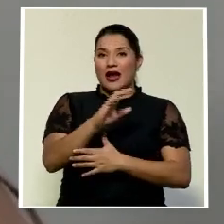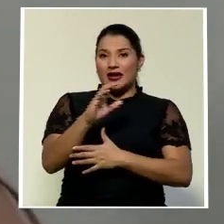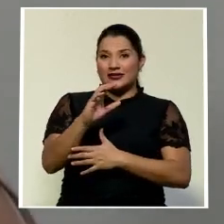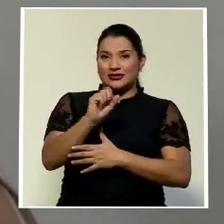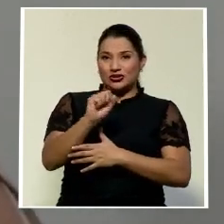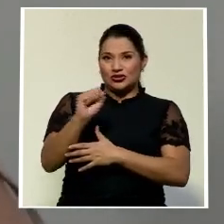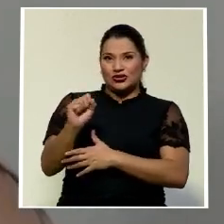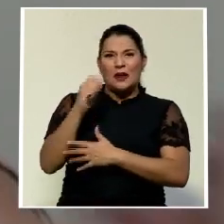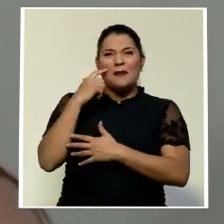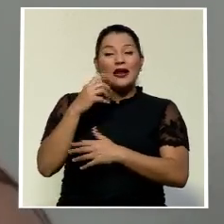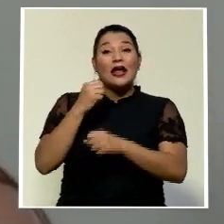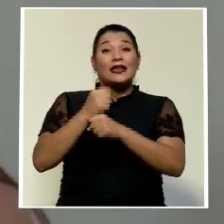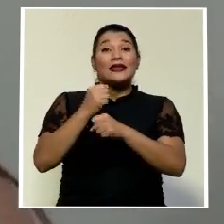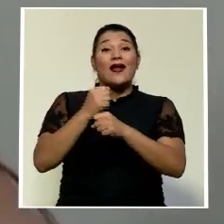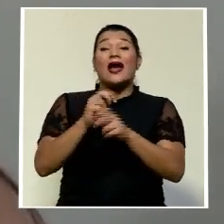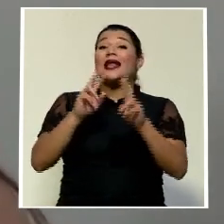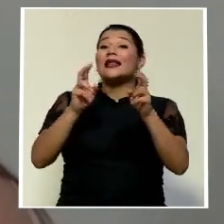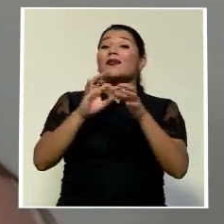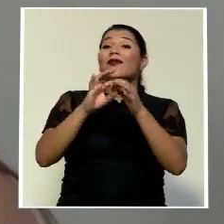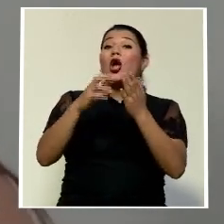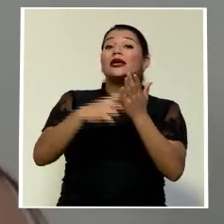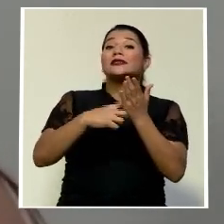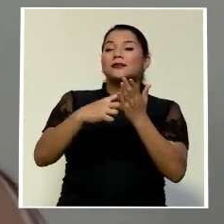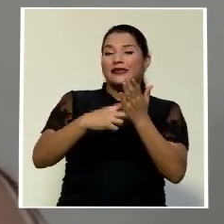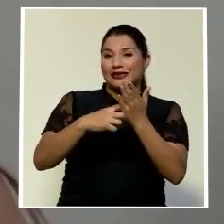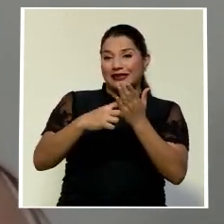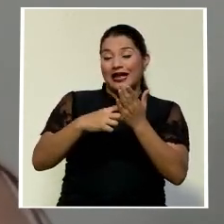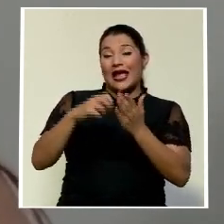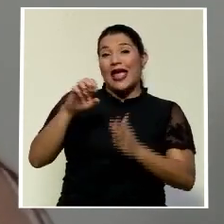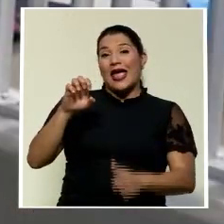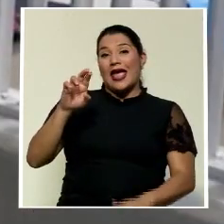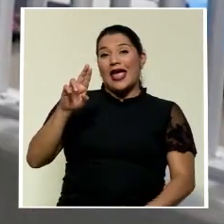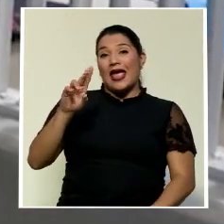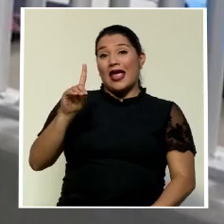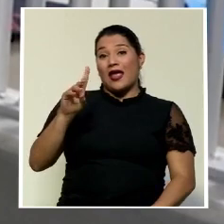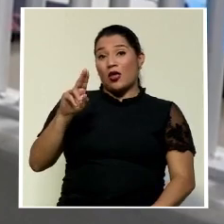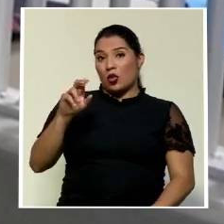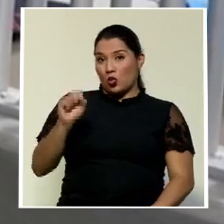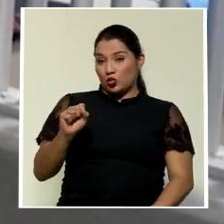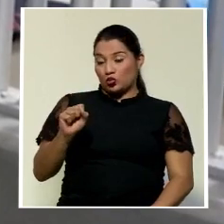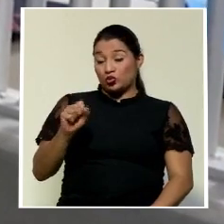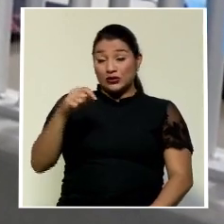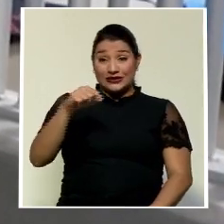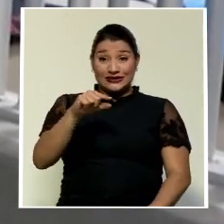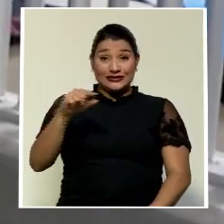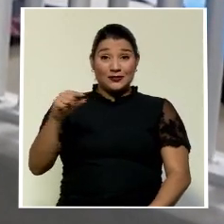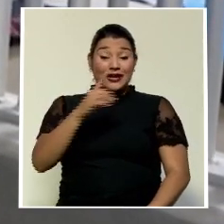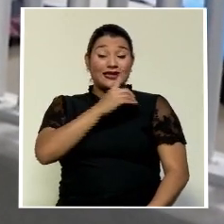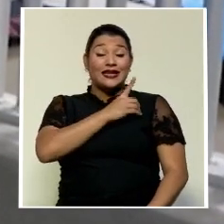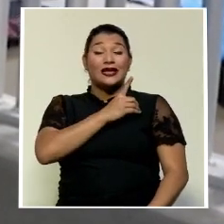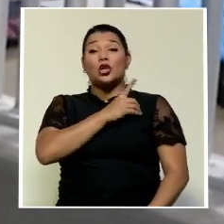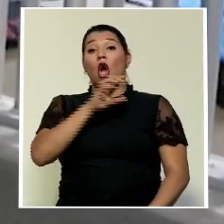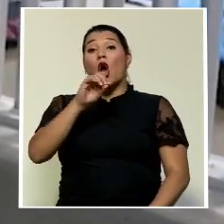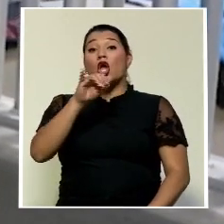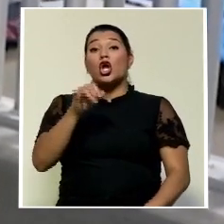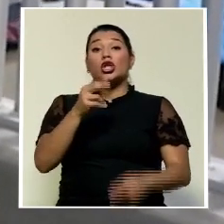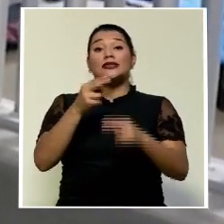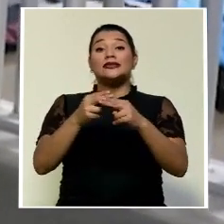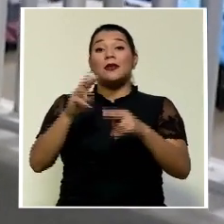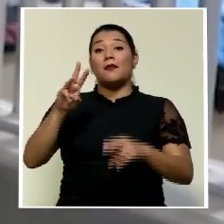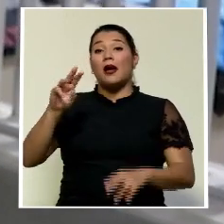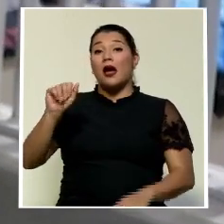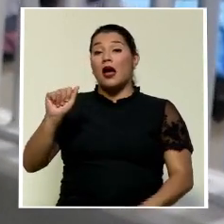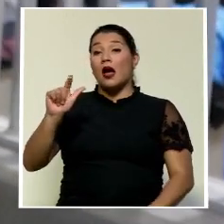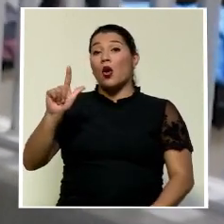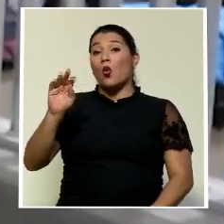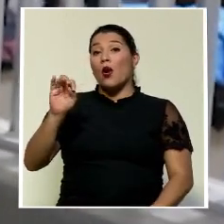del expediente clínico. Es una orden que abarca una cantidad de temas importante. Esta semana el director del OIJ, Walter Espinosa, fue